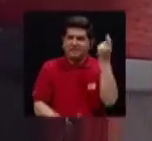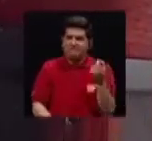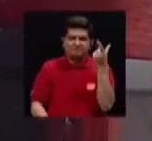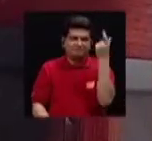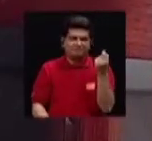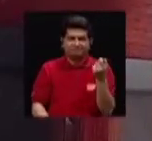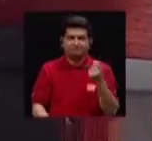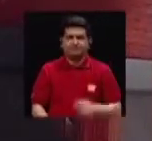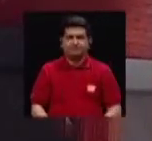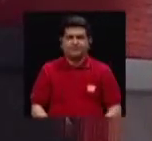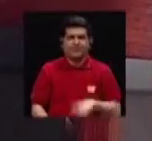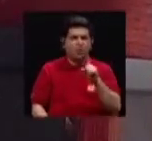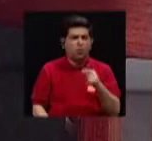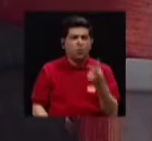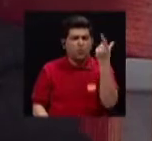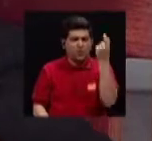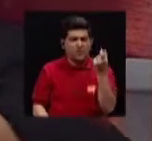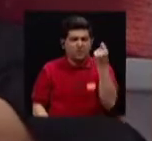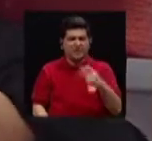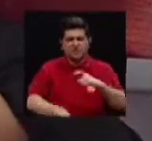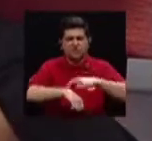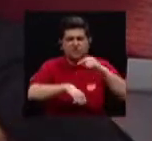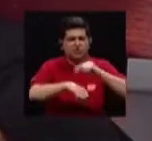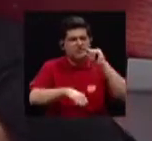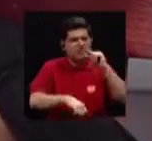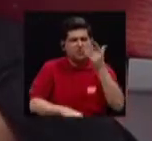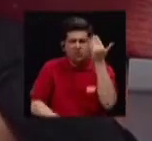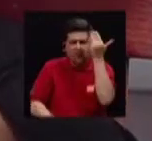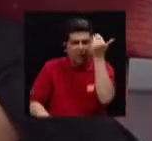qué una pensión provisional que